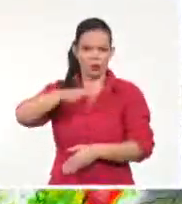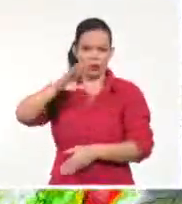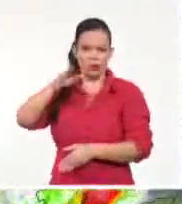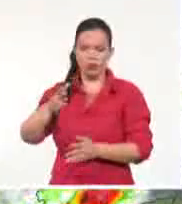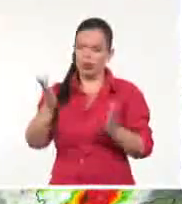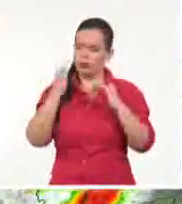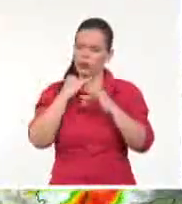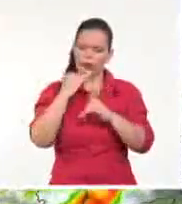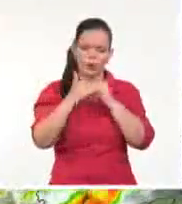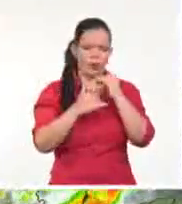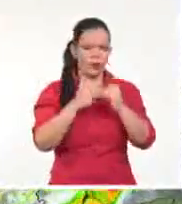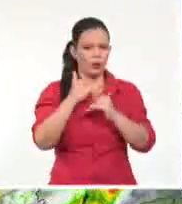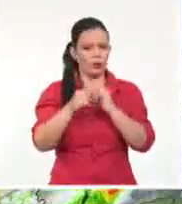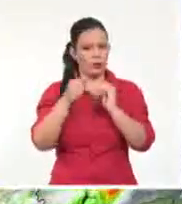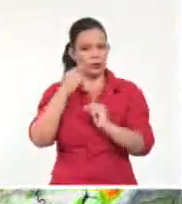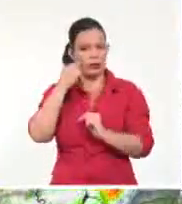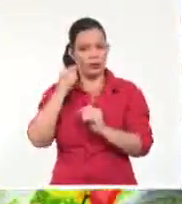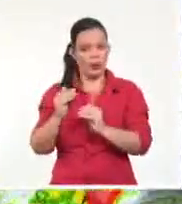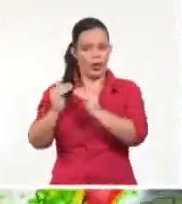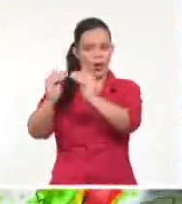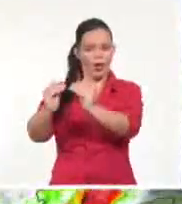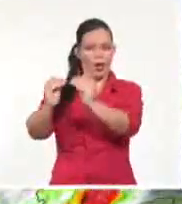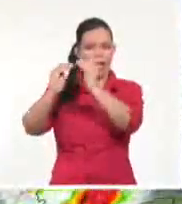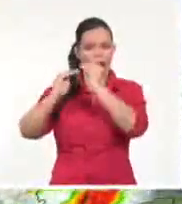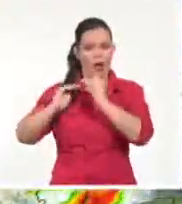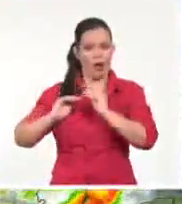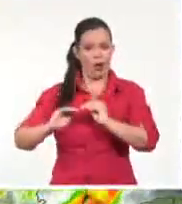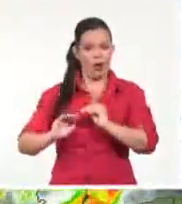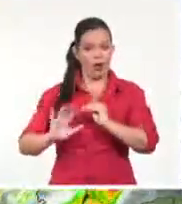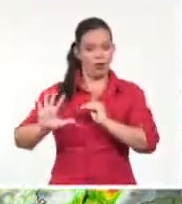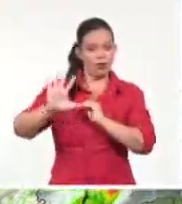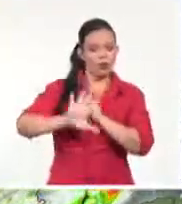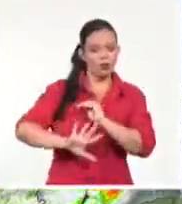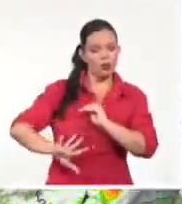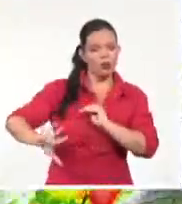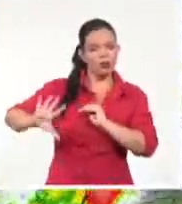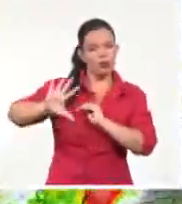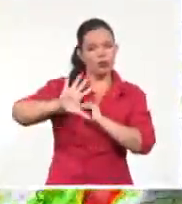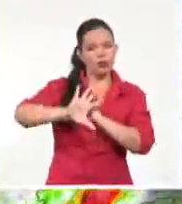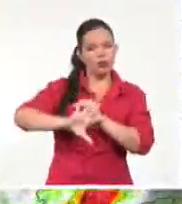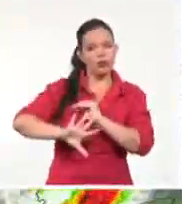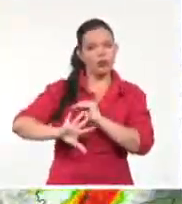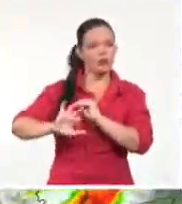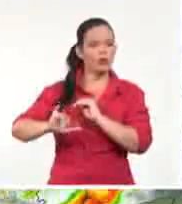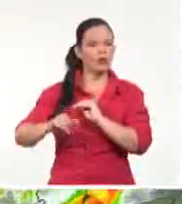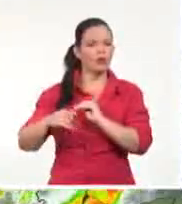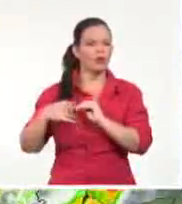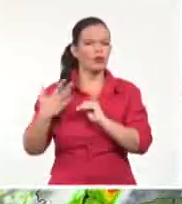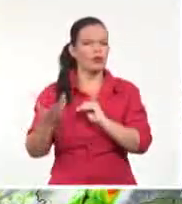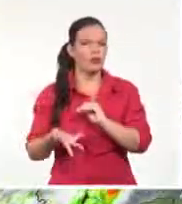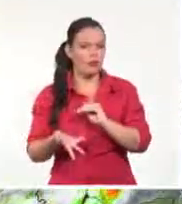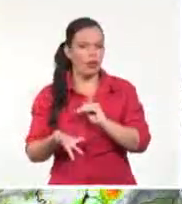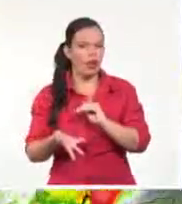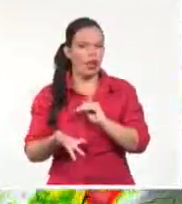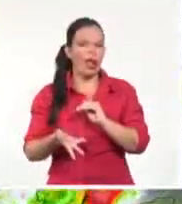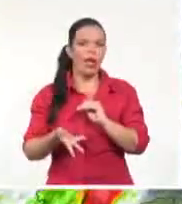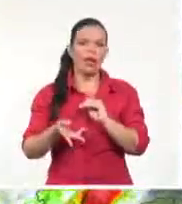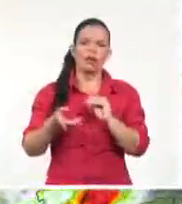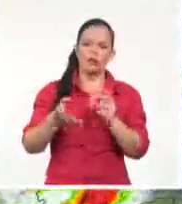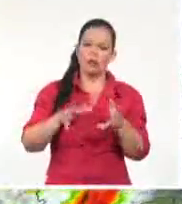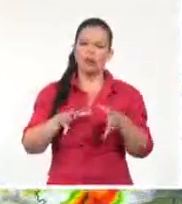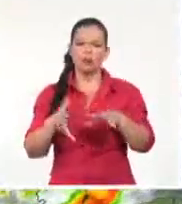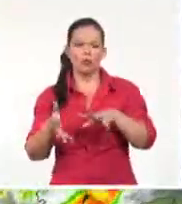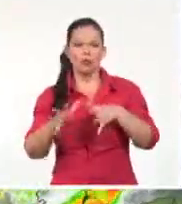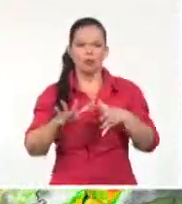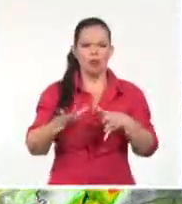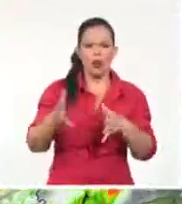grupo sur del arco de las Antillas Menores, hay una área de bajas presiones extensa que ha mostrado poca organización en las últimas horas, pero